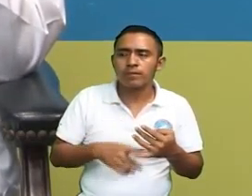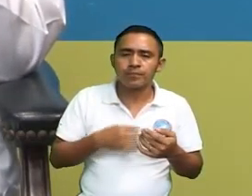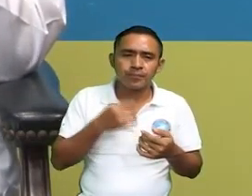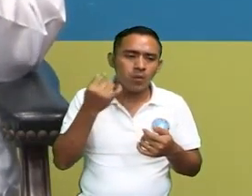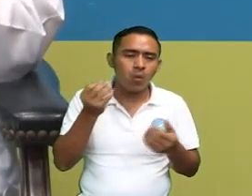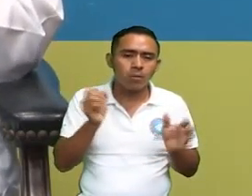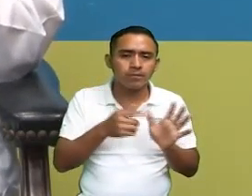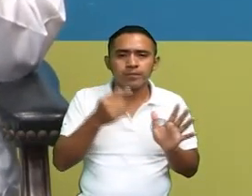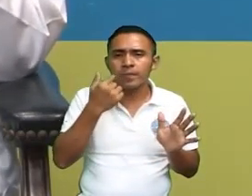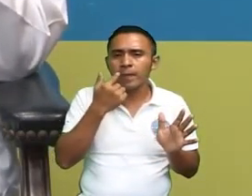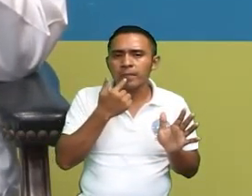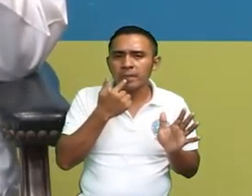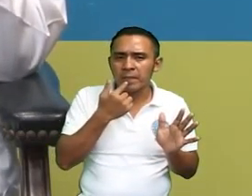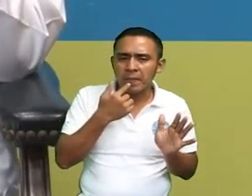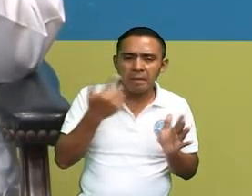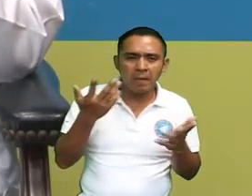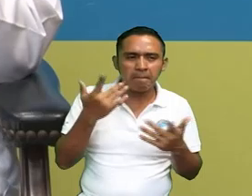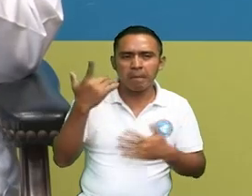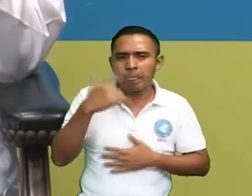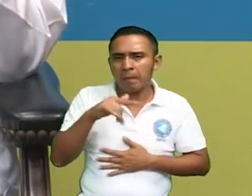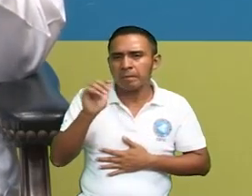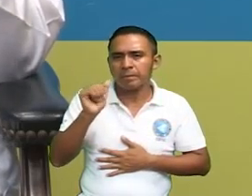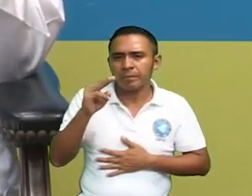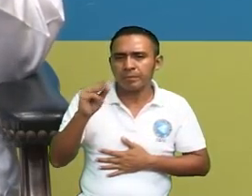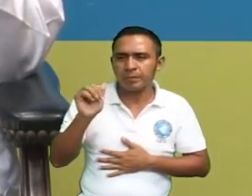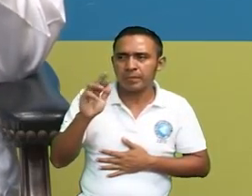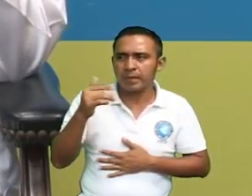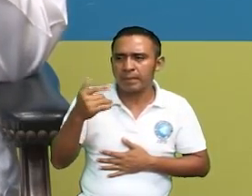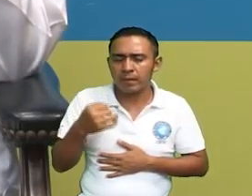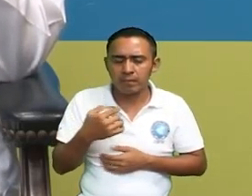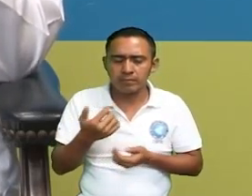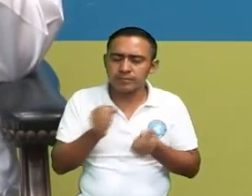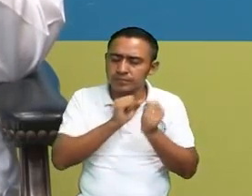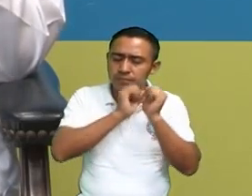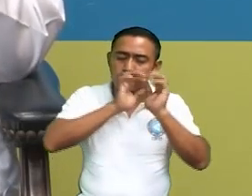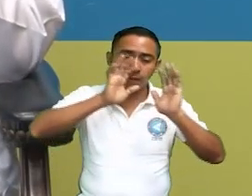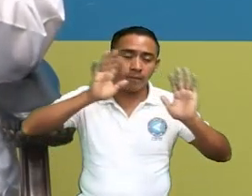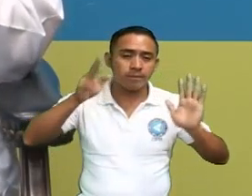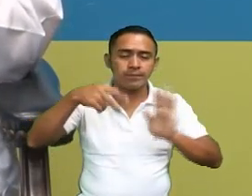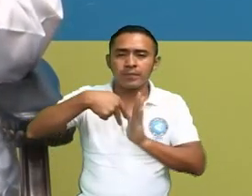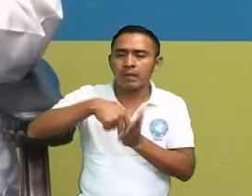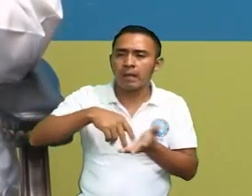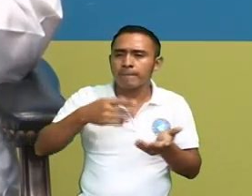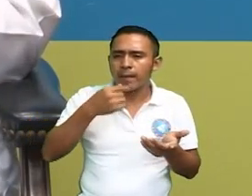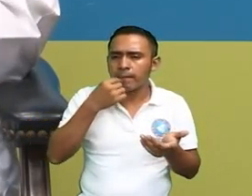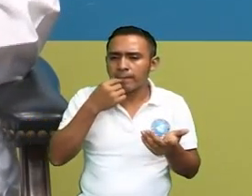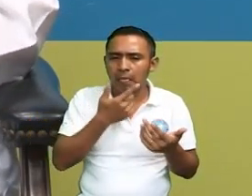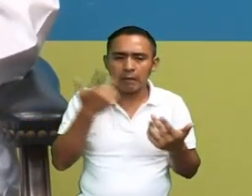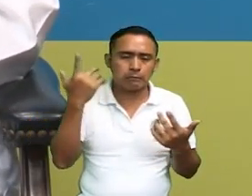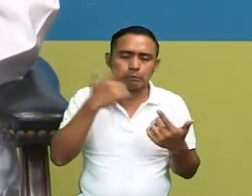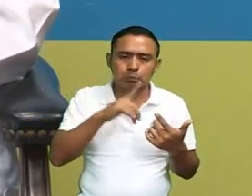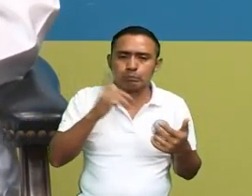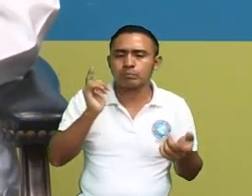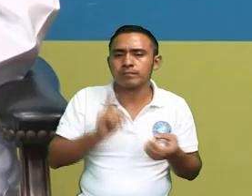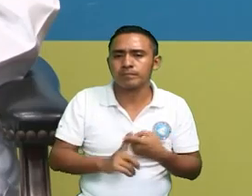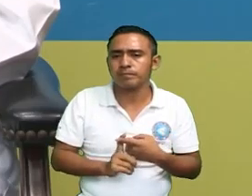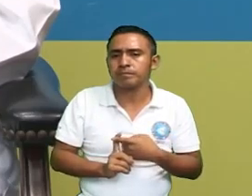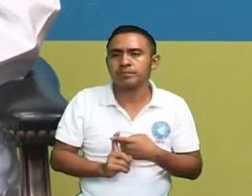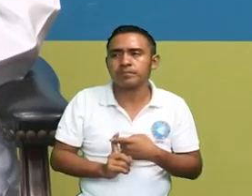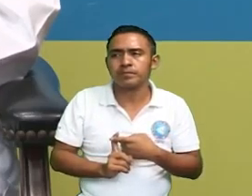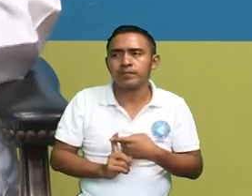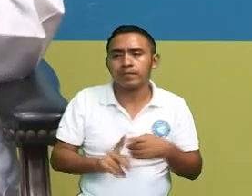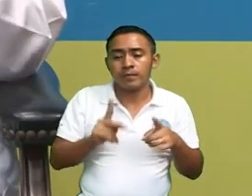sabor amargo, dicen muchos, en la mañana cuando te levantas con un sabor amargo en la boca, o bien